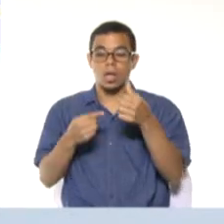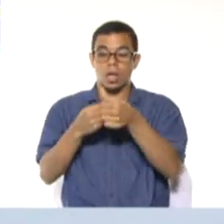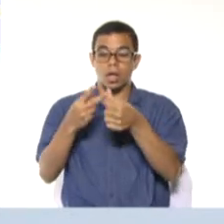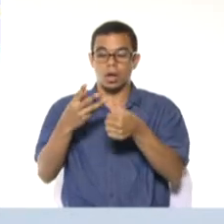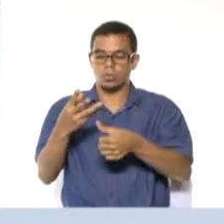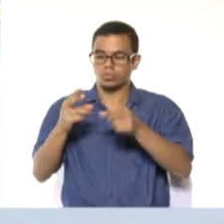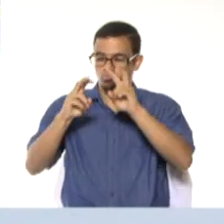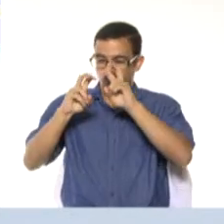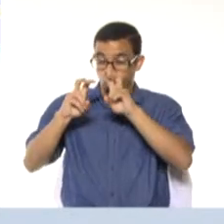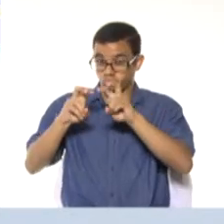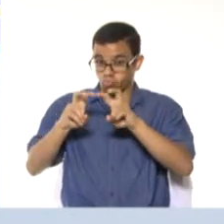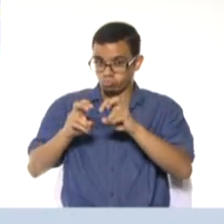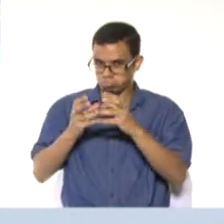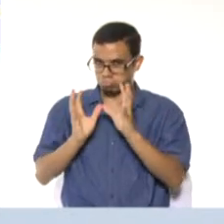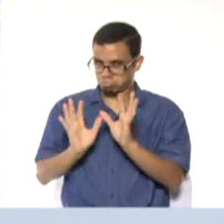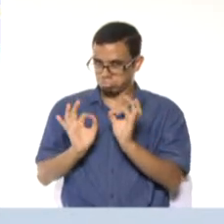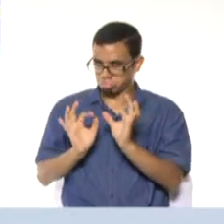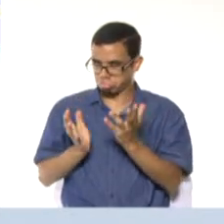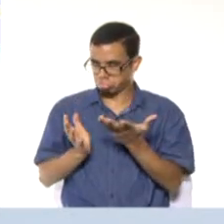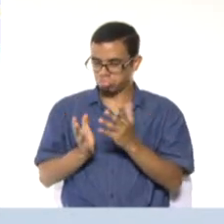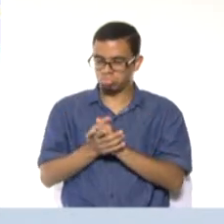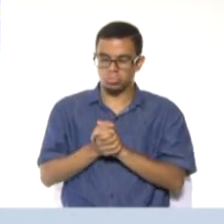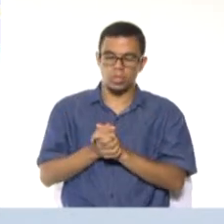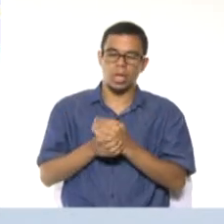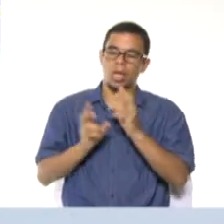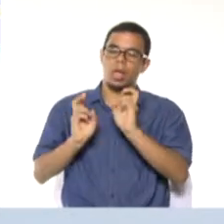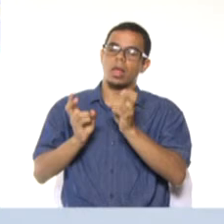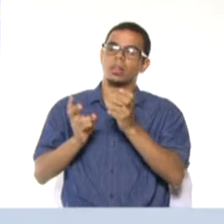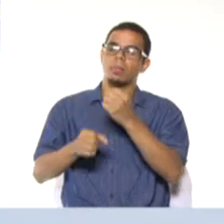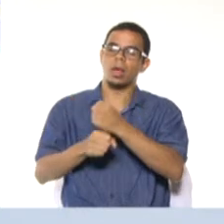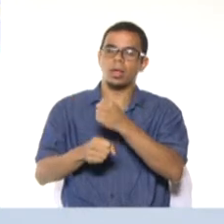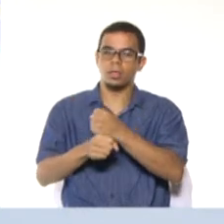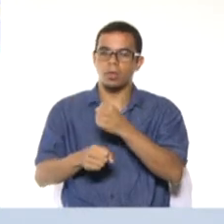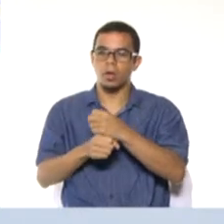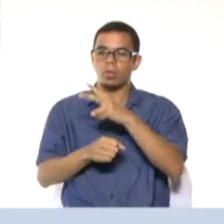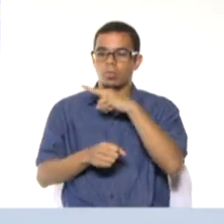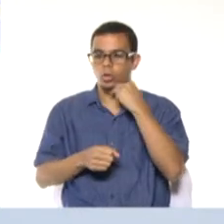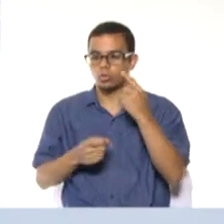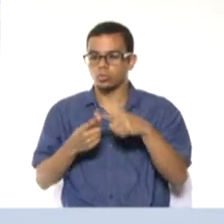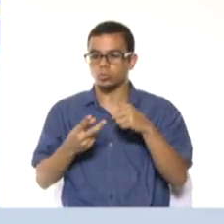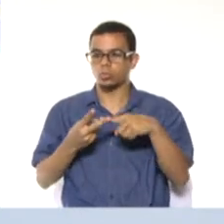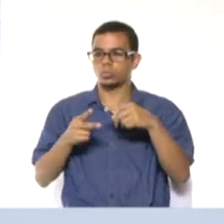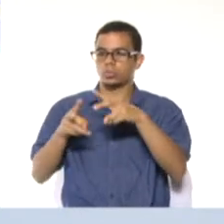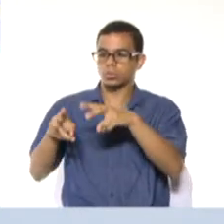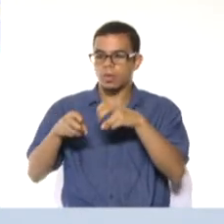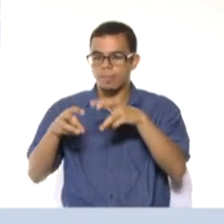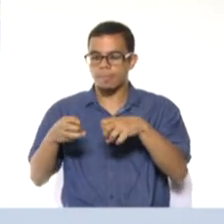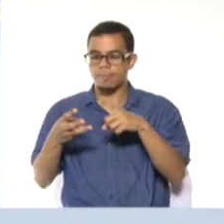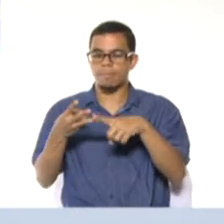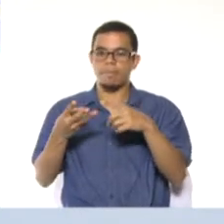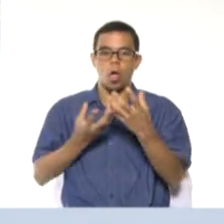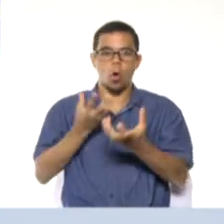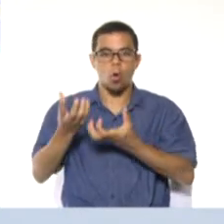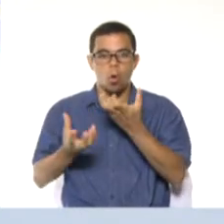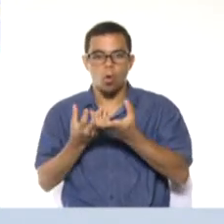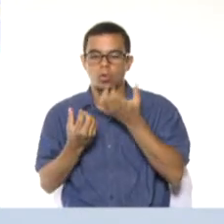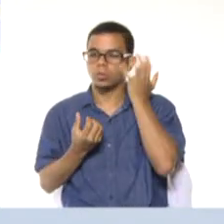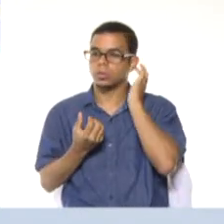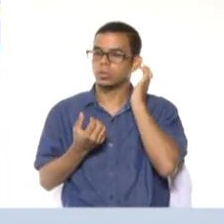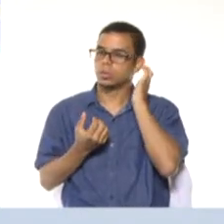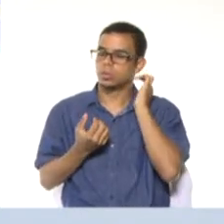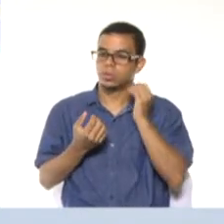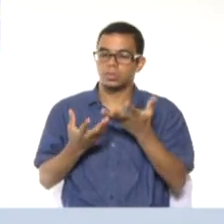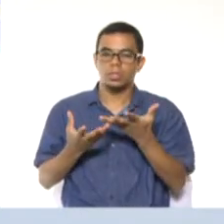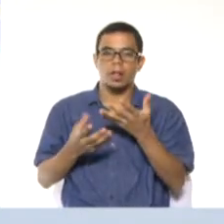de las especialidades ocupacionales donde trabajamos lo que es el tema de gastronomía, dulcería criolla, cocina,